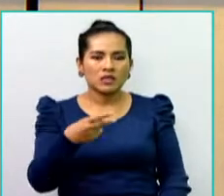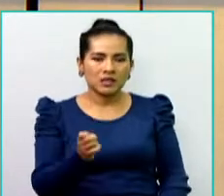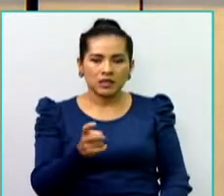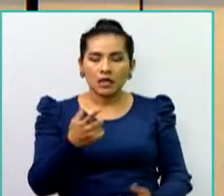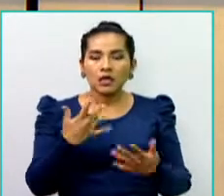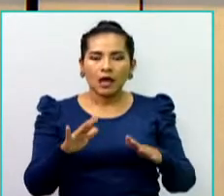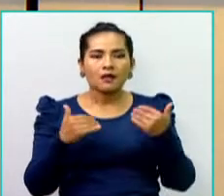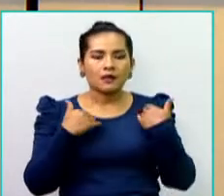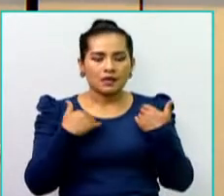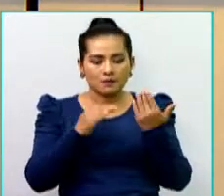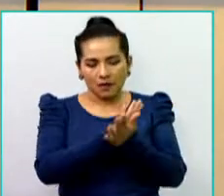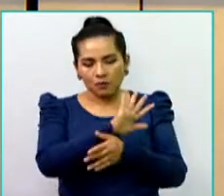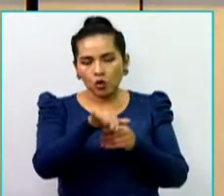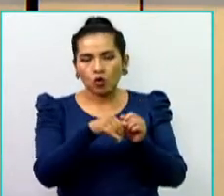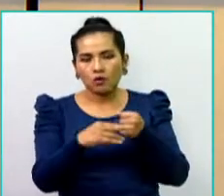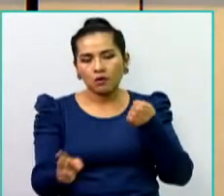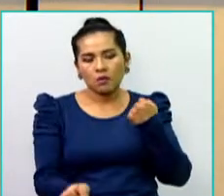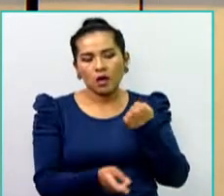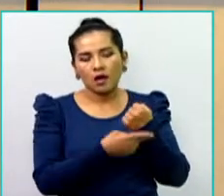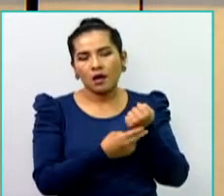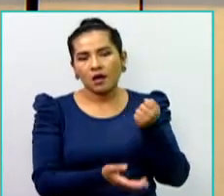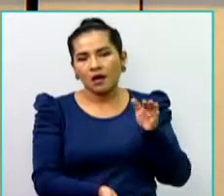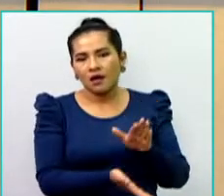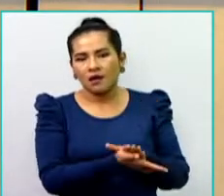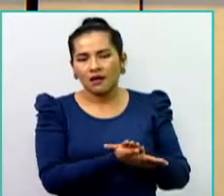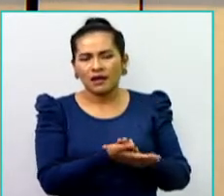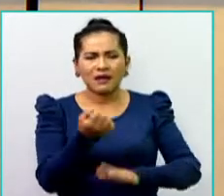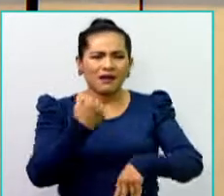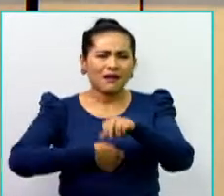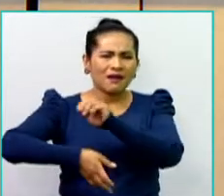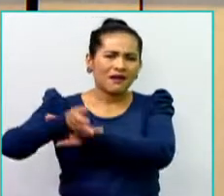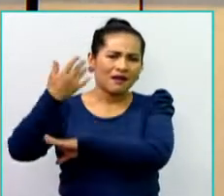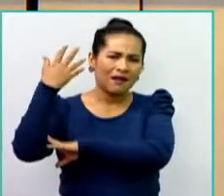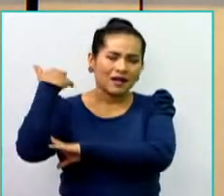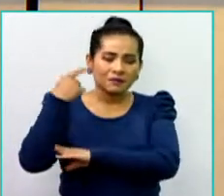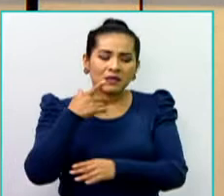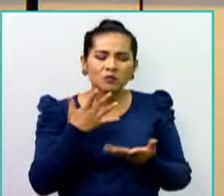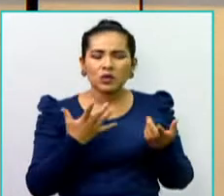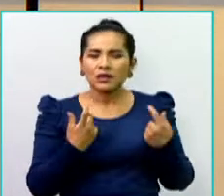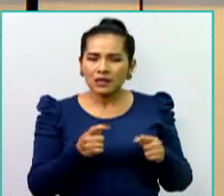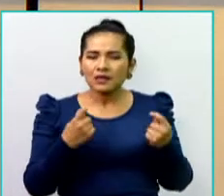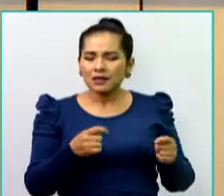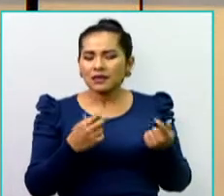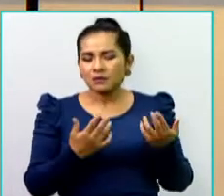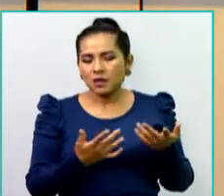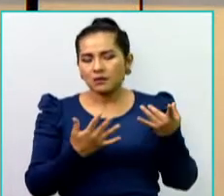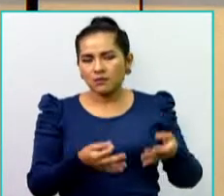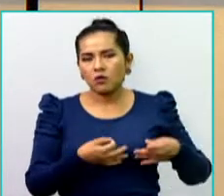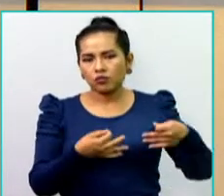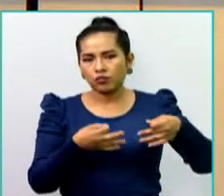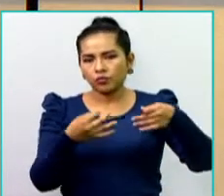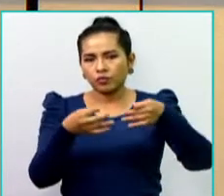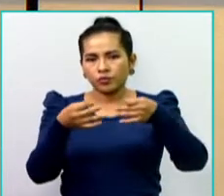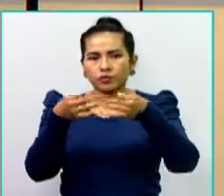ahí guardado a la de su cama hace muchísimos años, y que él quería, entonces bueno, presenta a